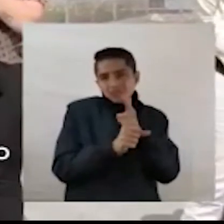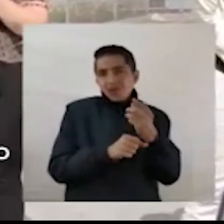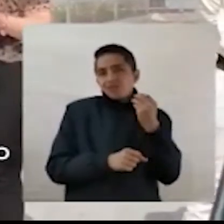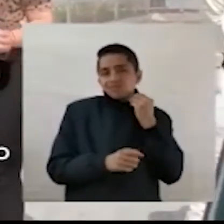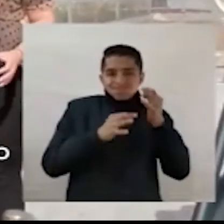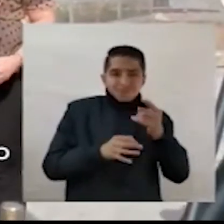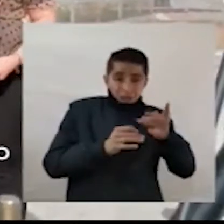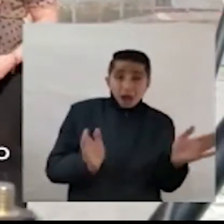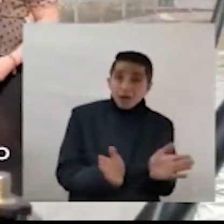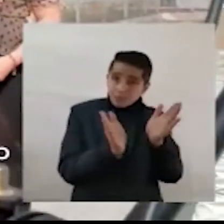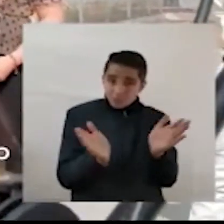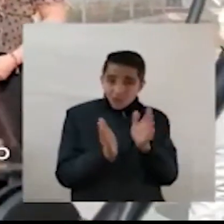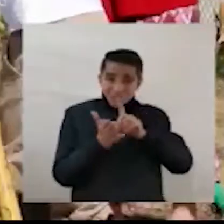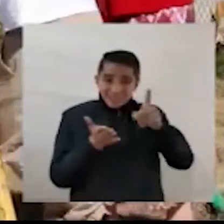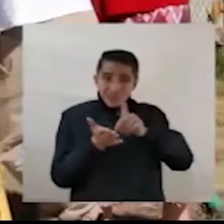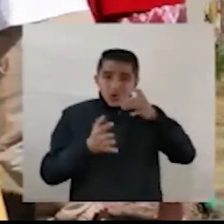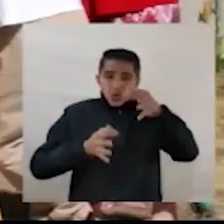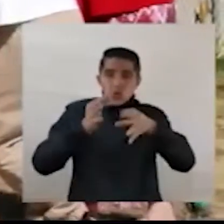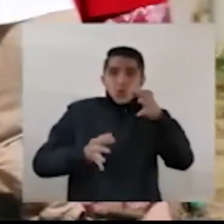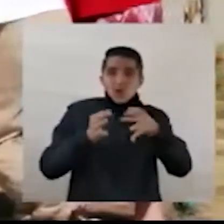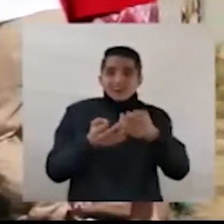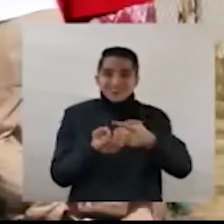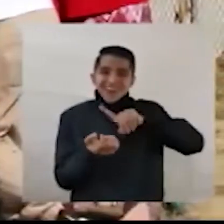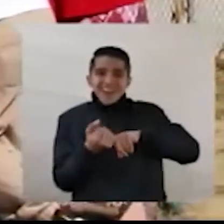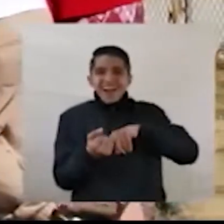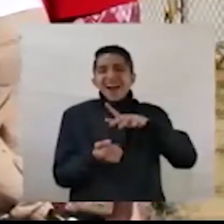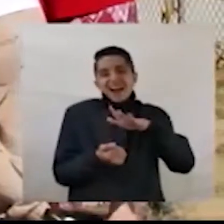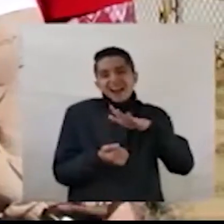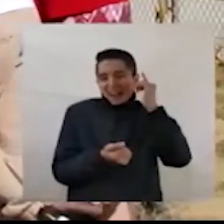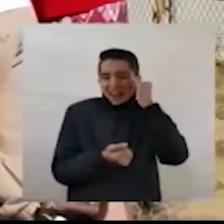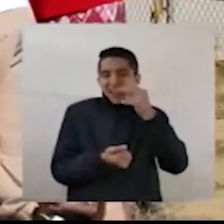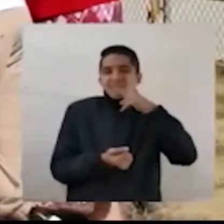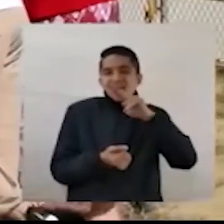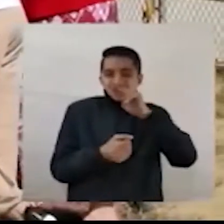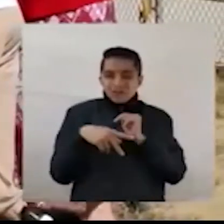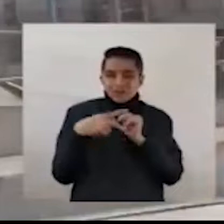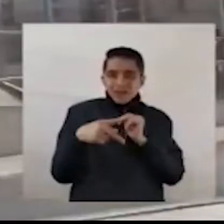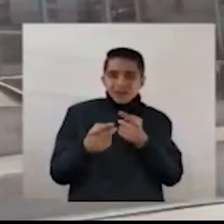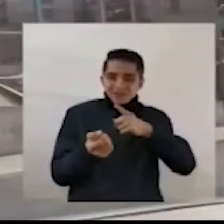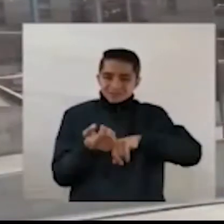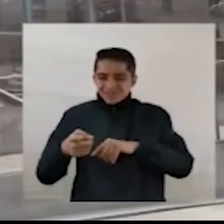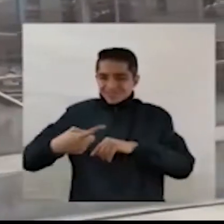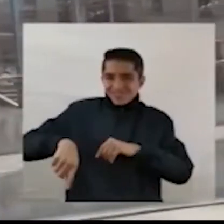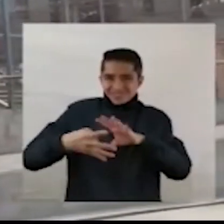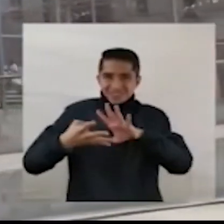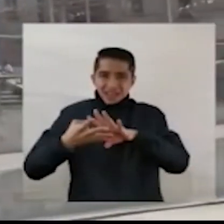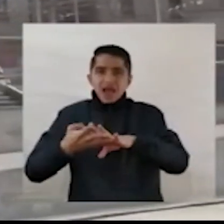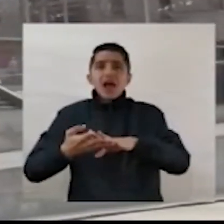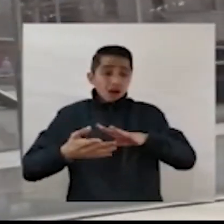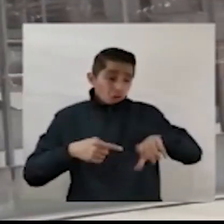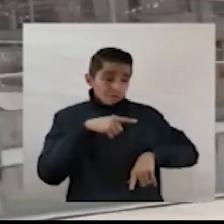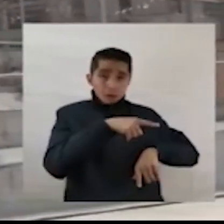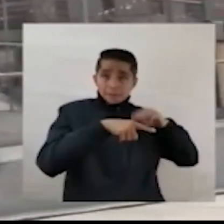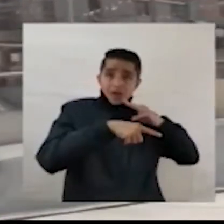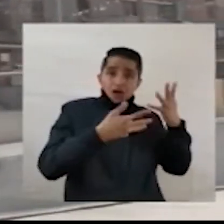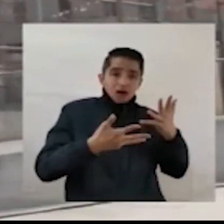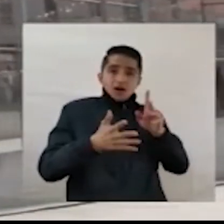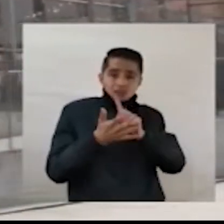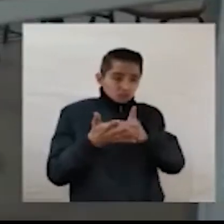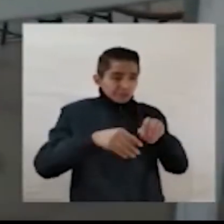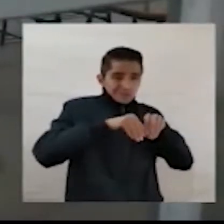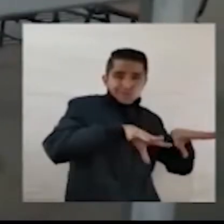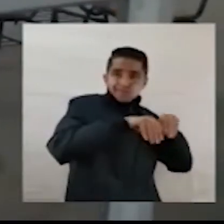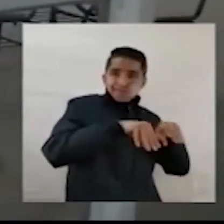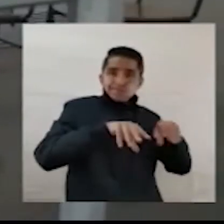ha contabilizado un total de 150 personas indígenas y dos en centros penitenciarios el 50% purépechas